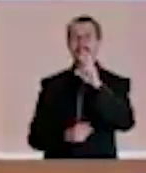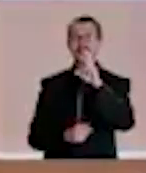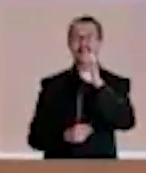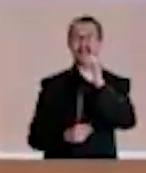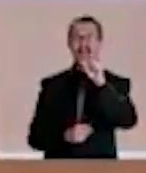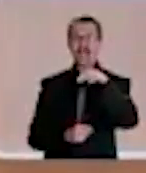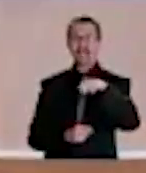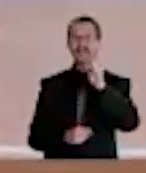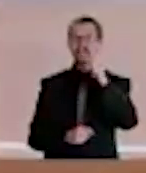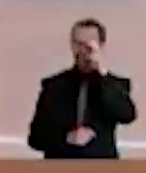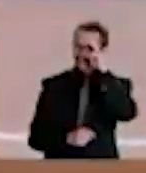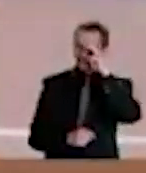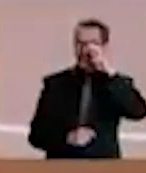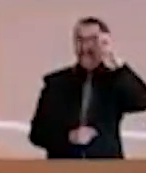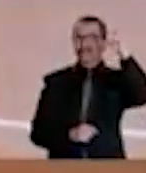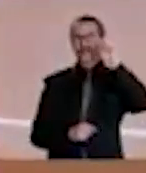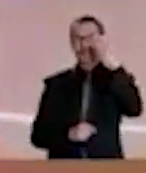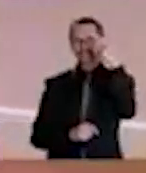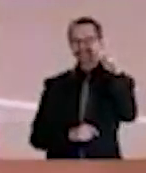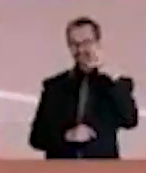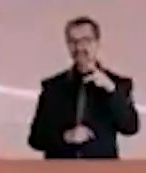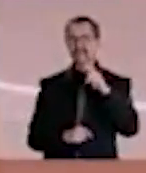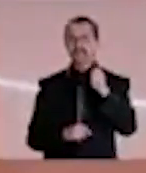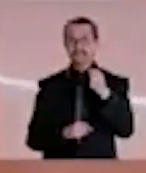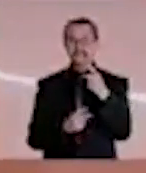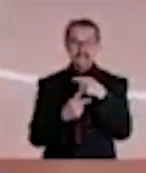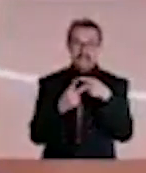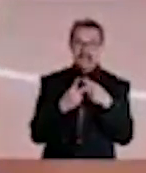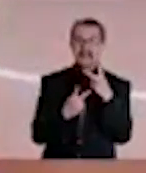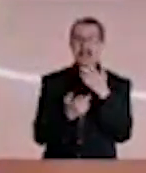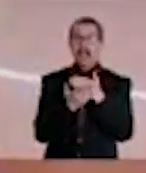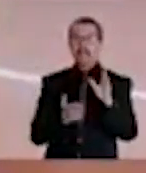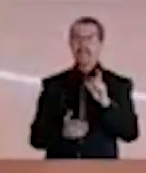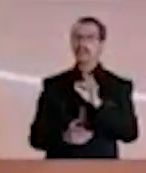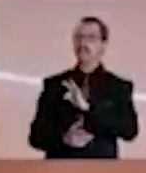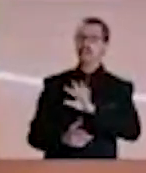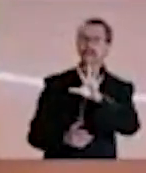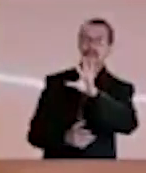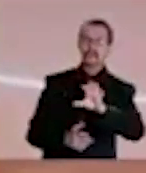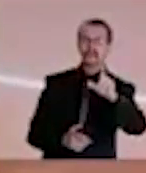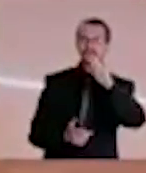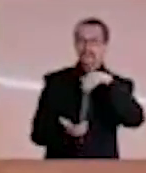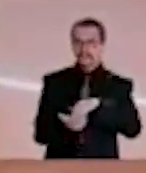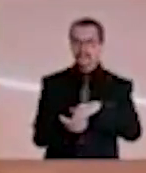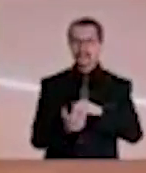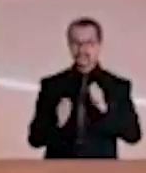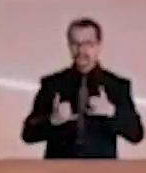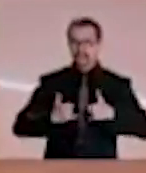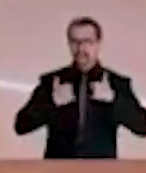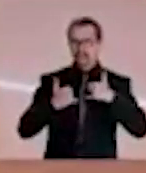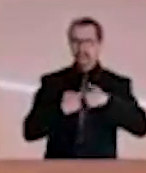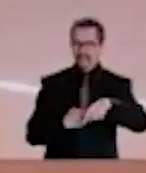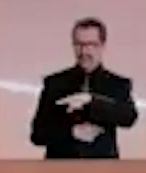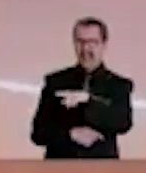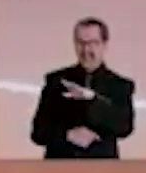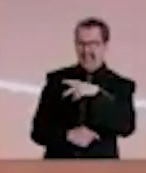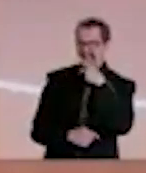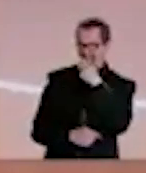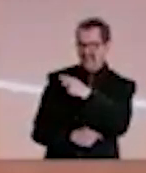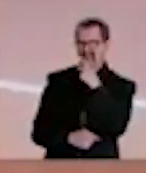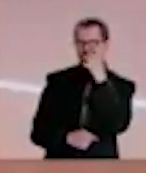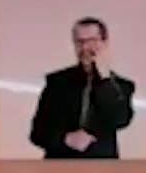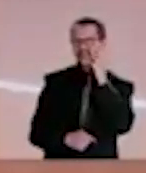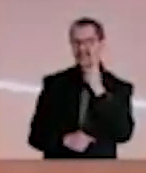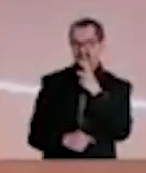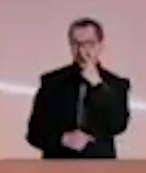diseñando una estrategia que nos permitió esos 530 mil jóvenes que dice el león de los que refieren se registraron con nuestro apoyo consular